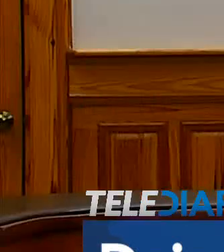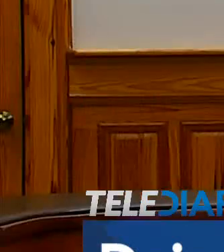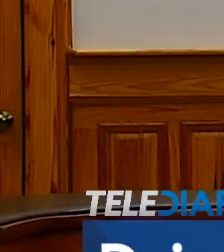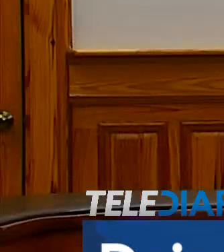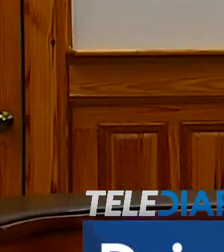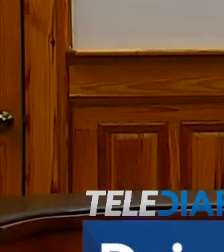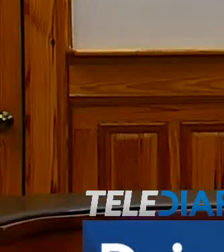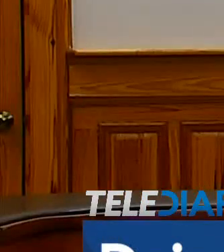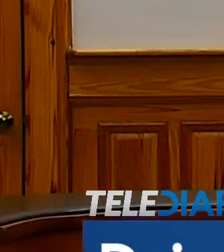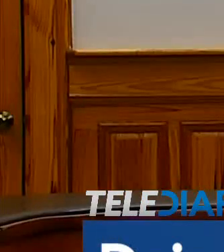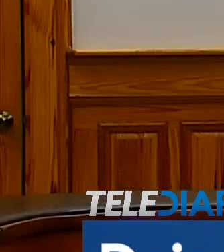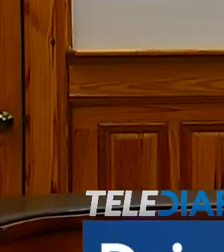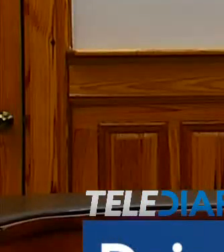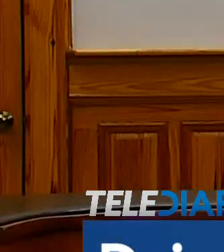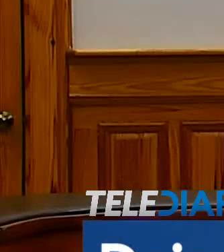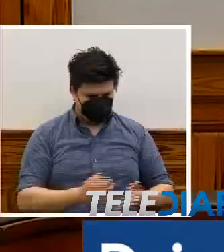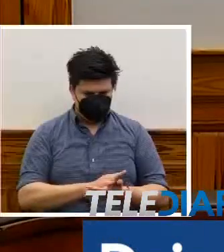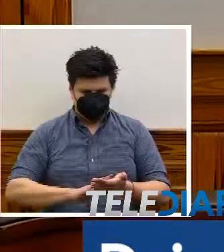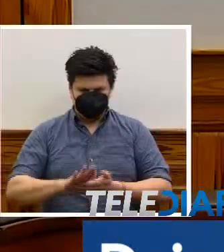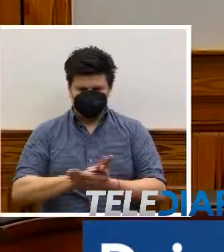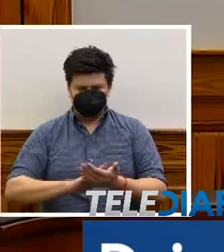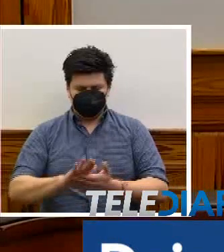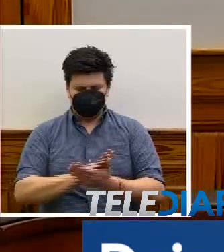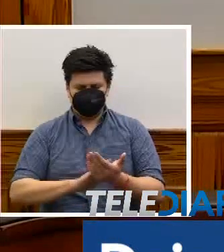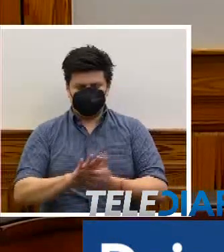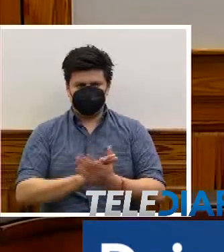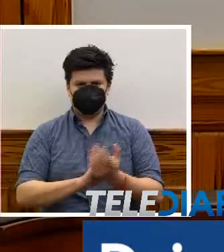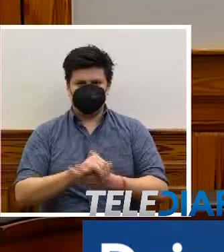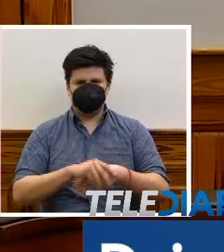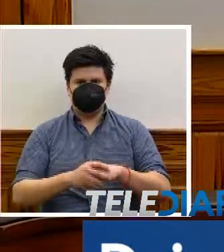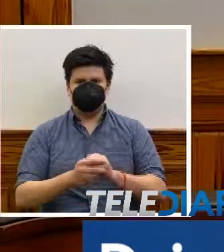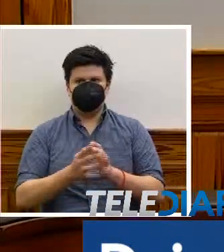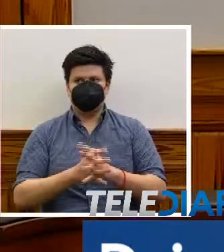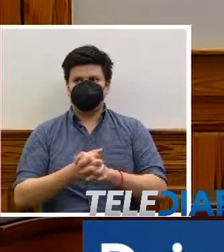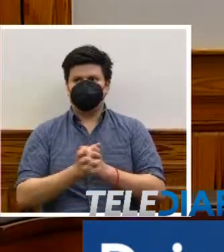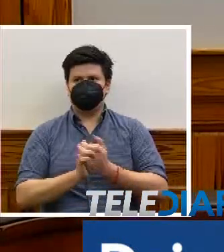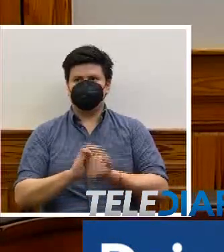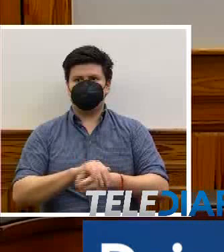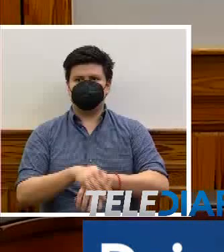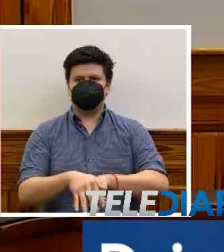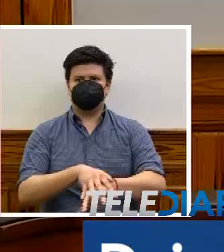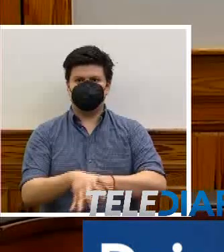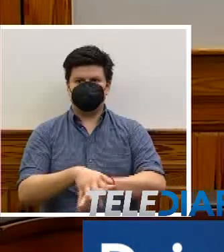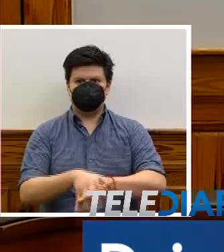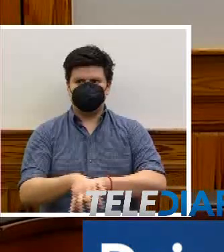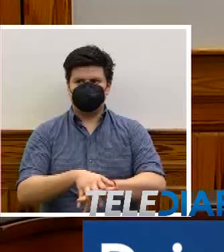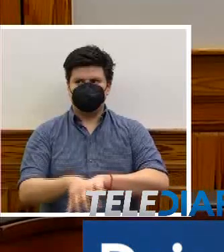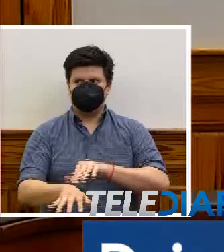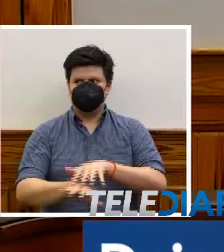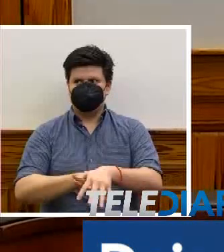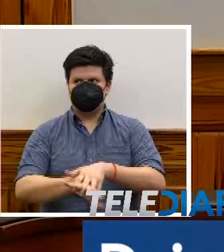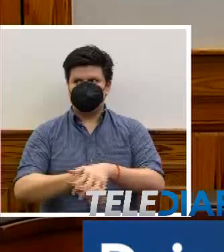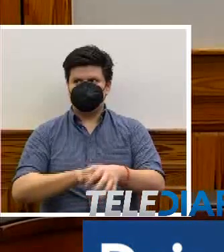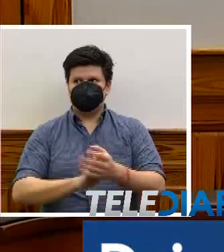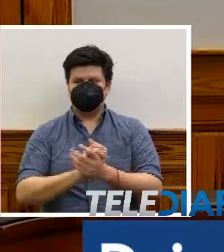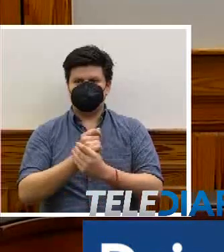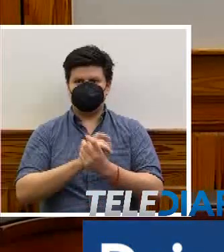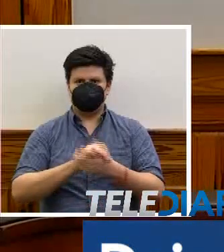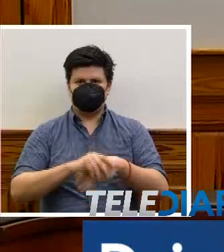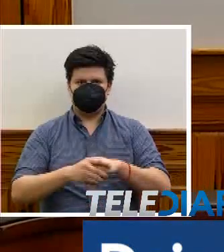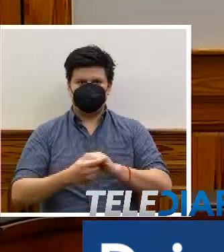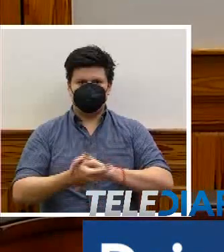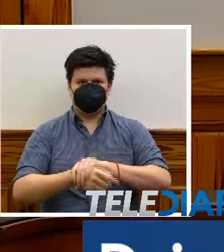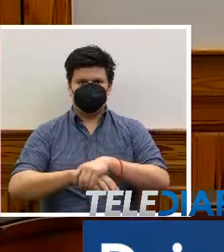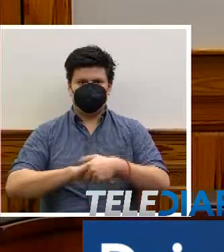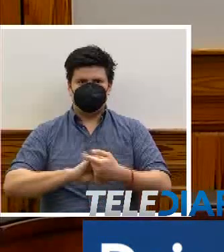COVID? ¿Ya le dio COVID? Esa es la pregunta que todos nos hacemos. Afortunadamente goza de buena salud, se ha cuidado